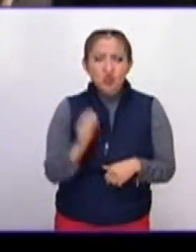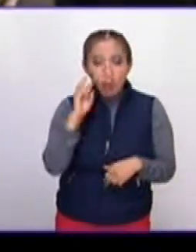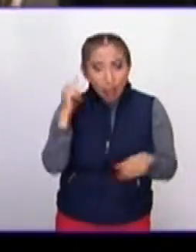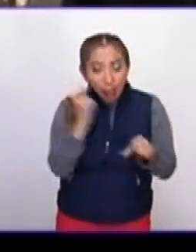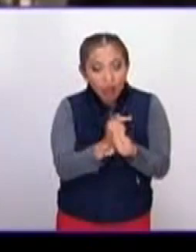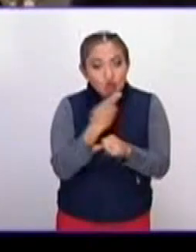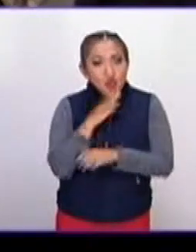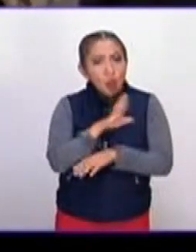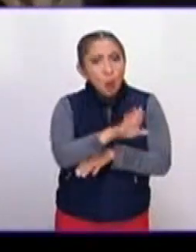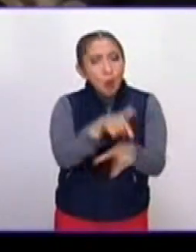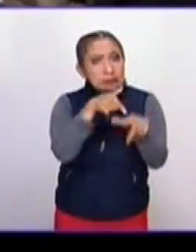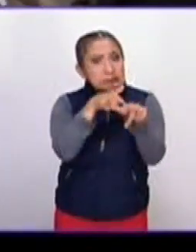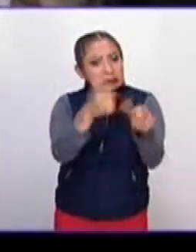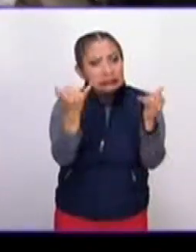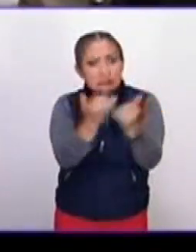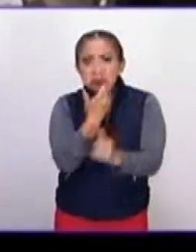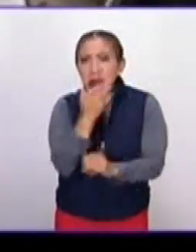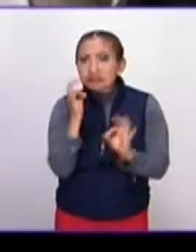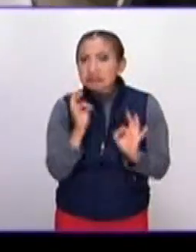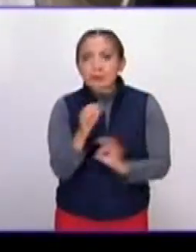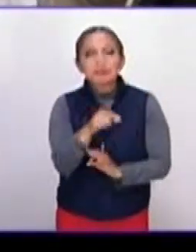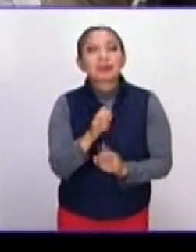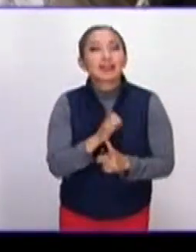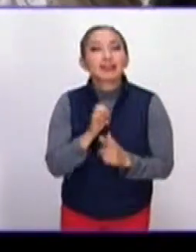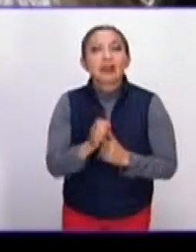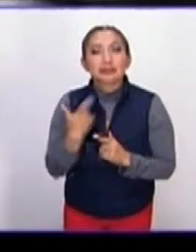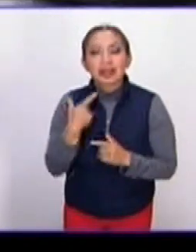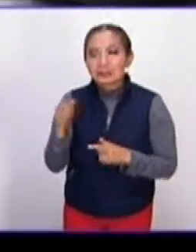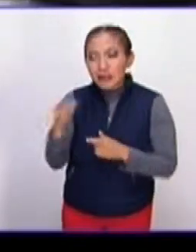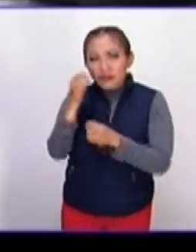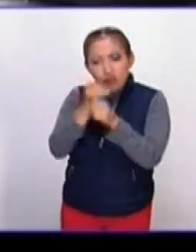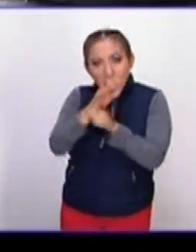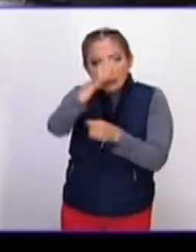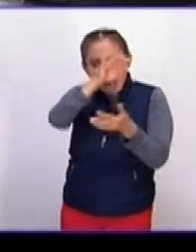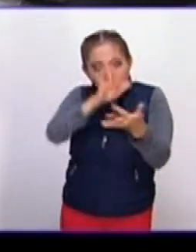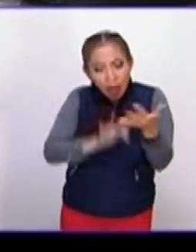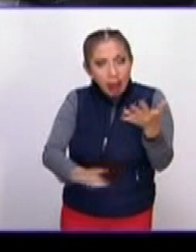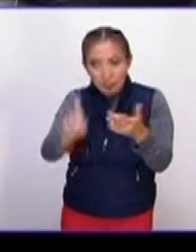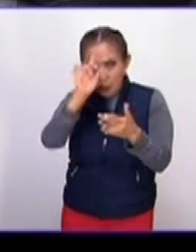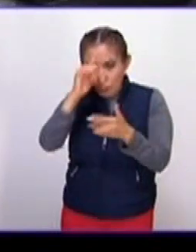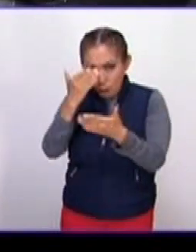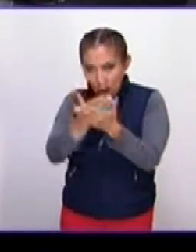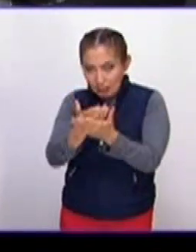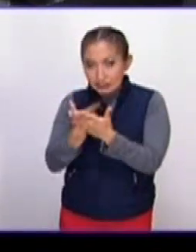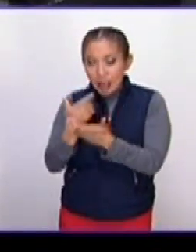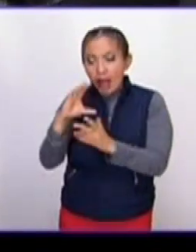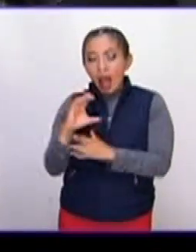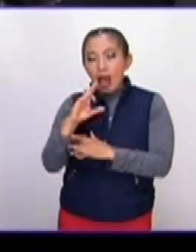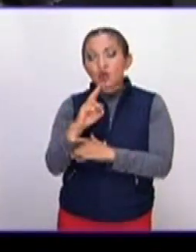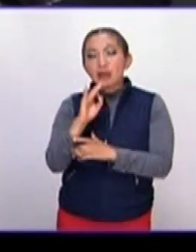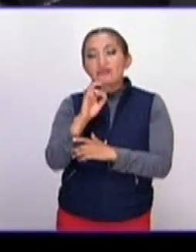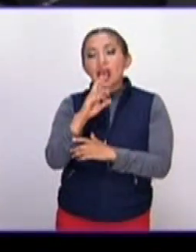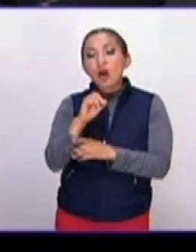en una preservación extraordinaria. Entonces, tantos son los datos porque ahora la propuesta que tiene el Gran Acuífero Maya